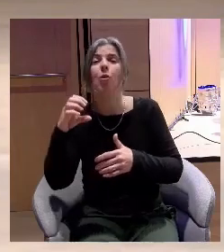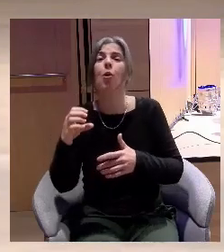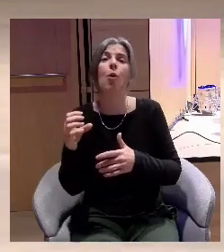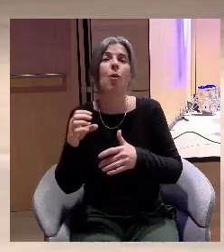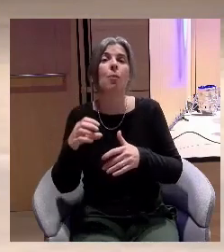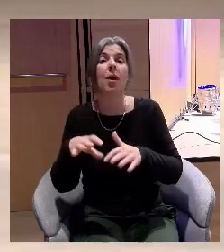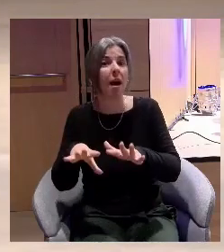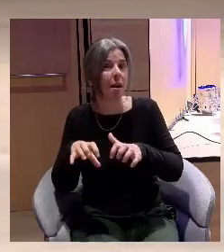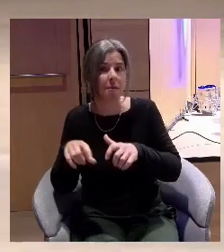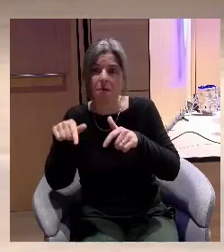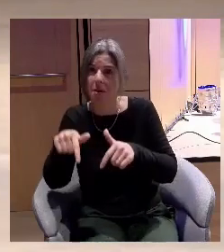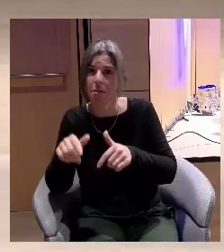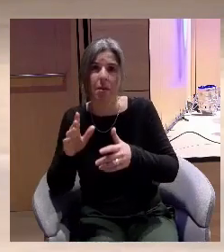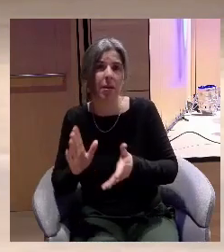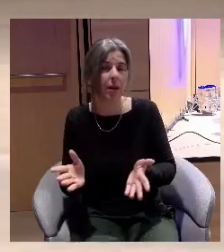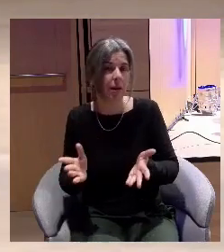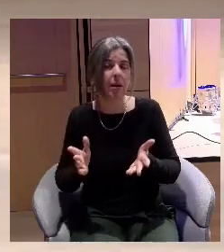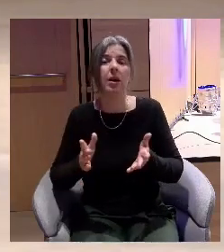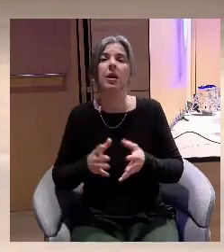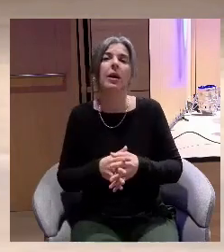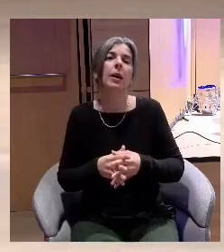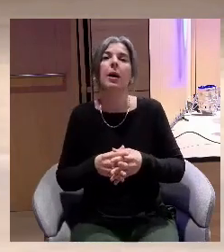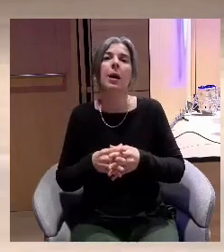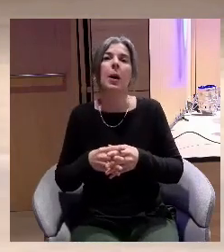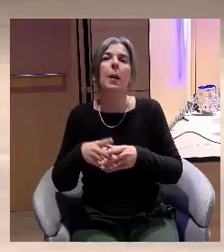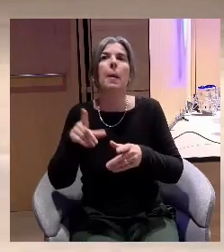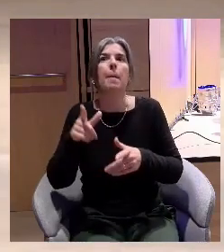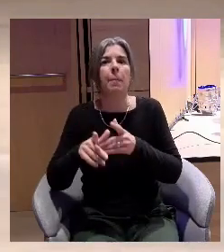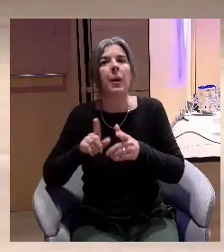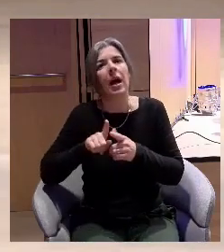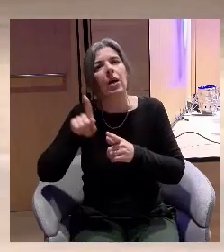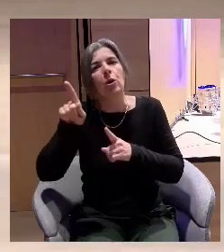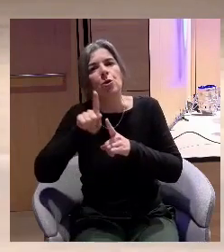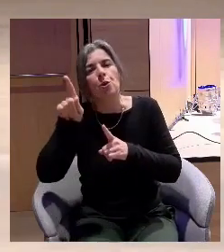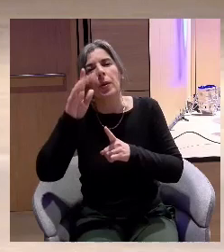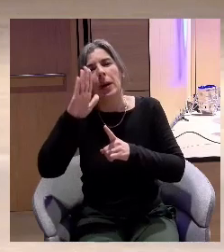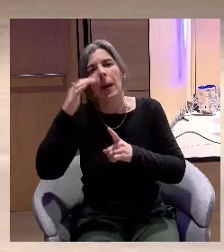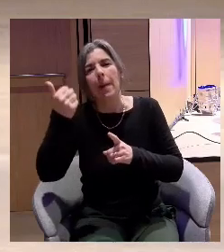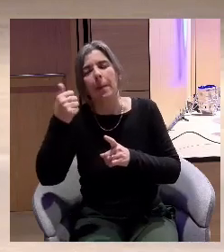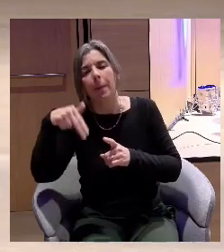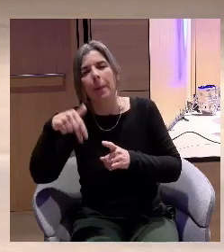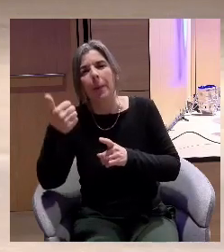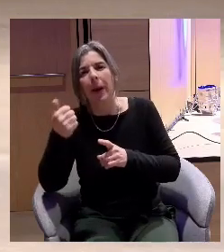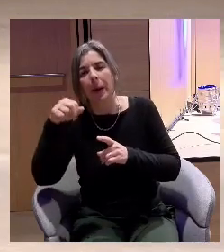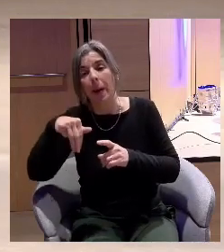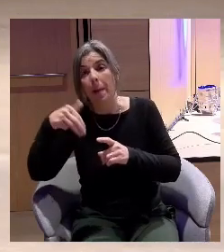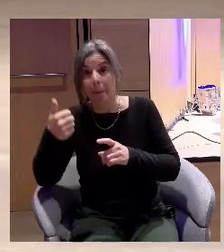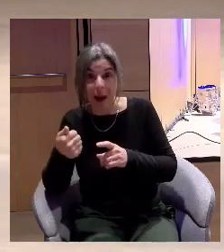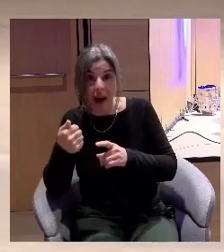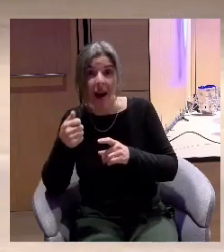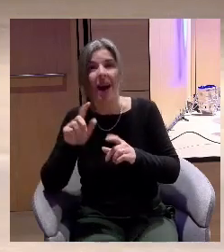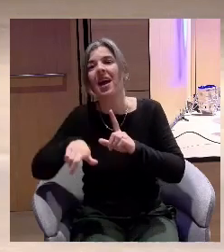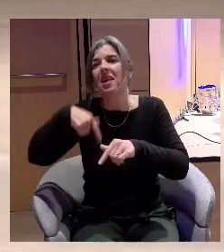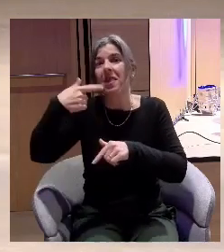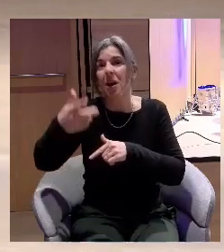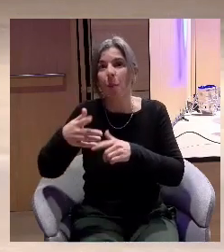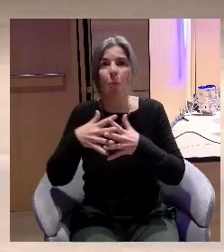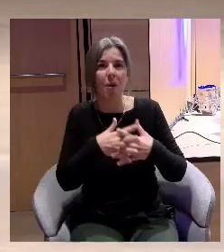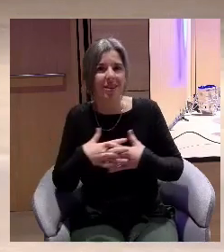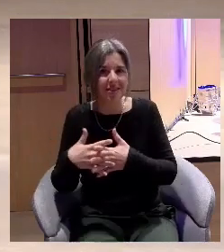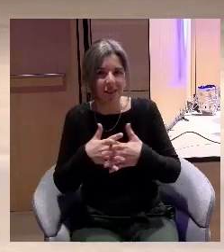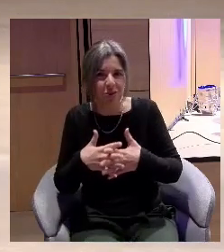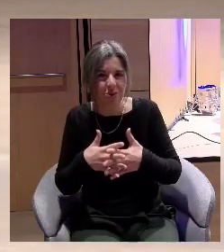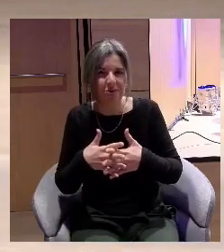del Darién para subir a Panamá y pasar a Estados Unidos. Que sí, la prioridad es